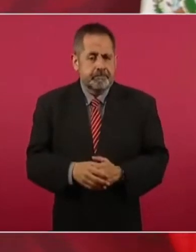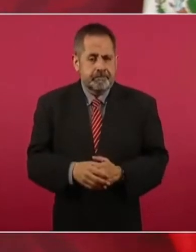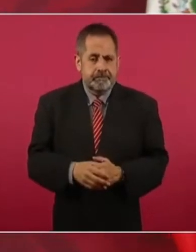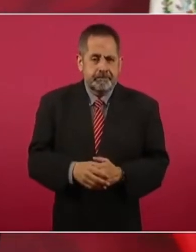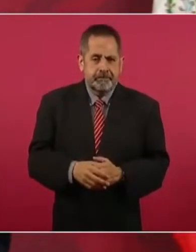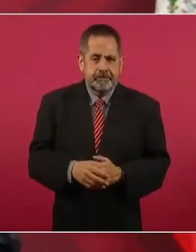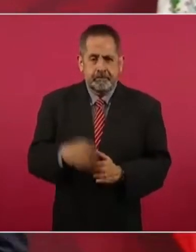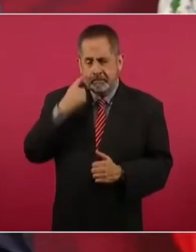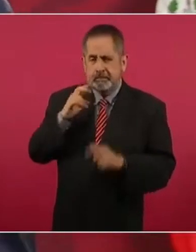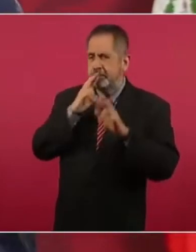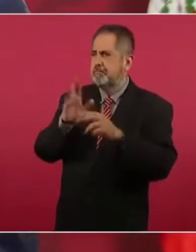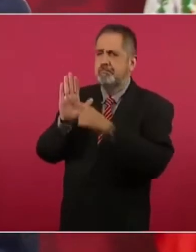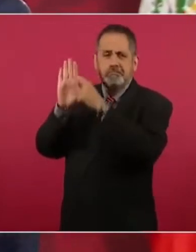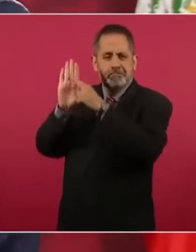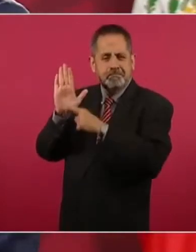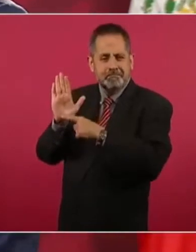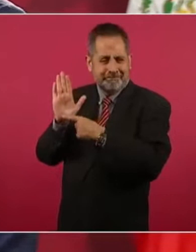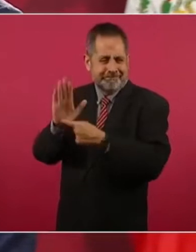Y aquí están los resultados.